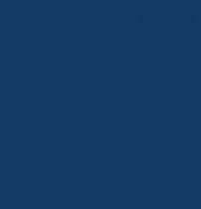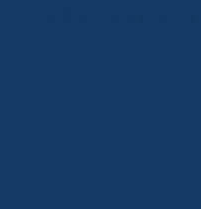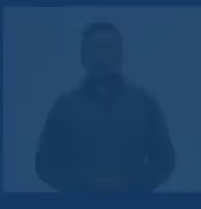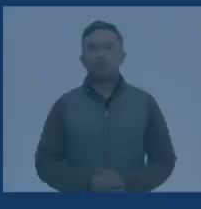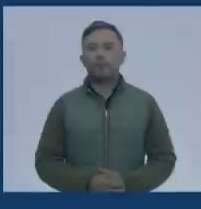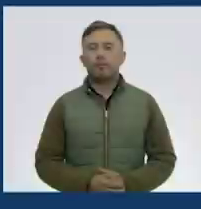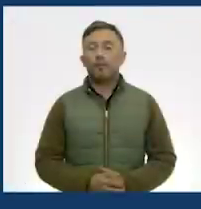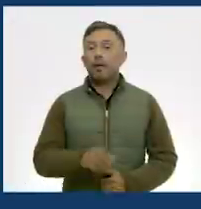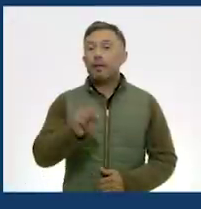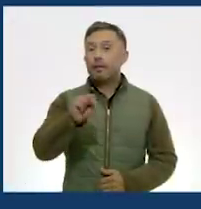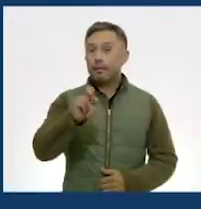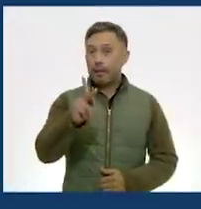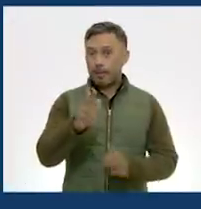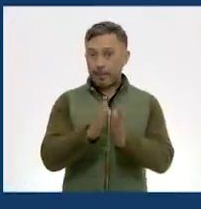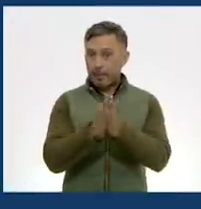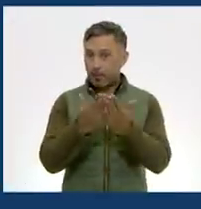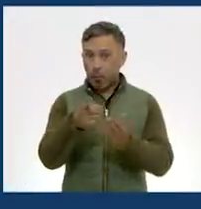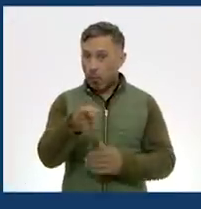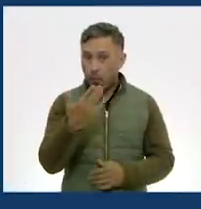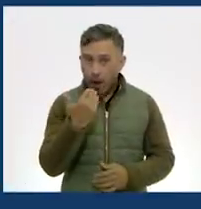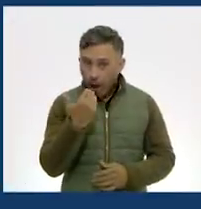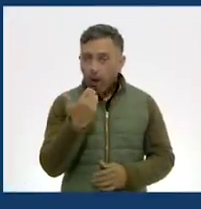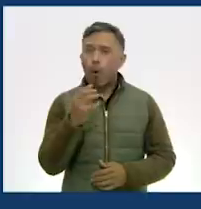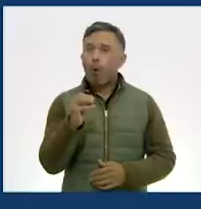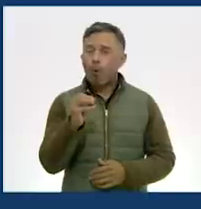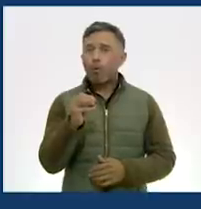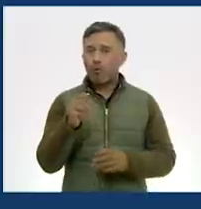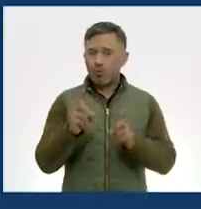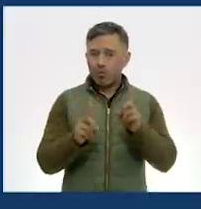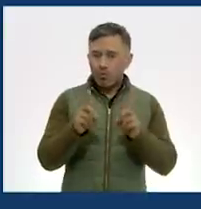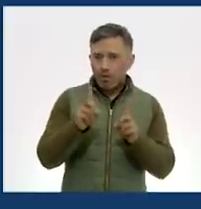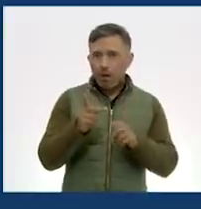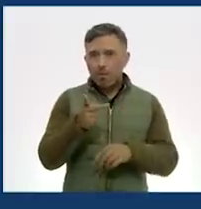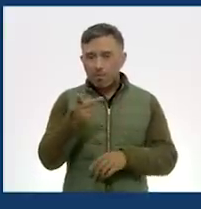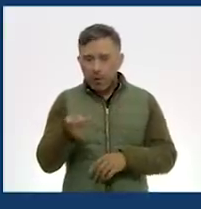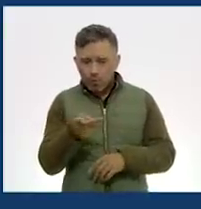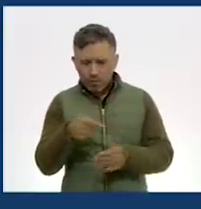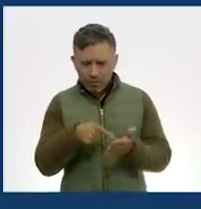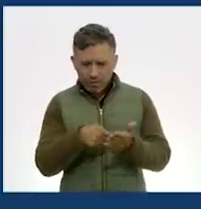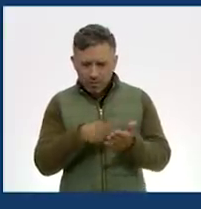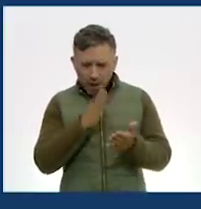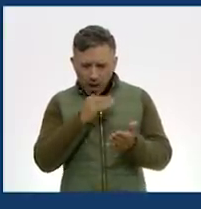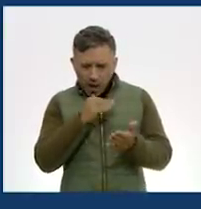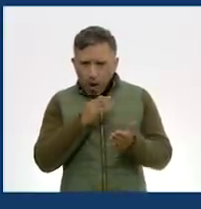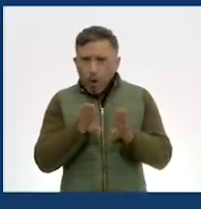Si no tienes el libro de texto o necesitas ayuda para responder las preguntas, contáctanos.